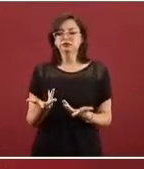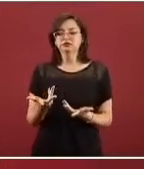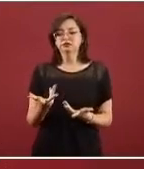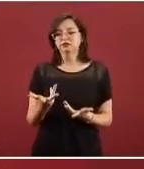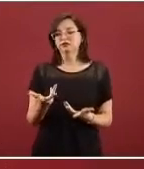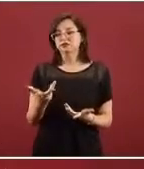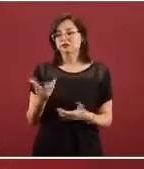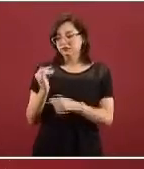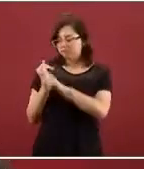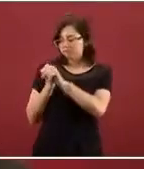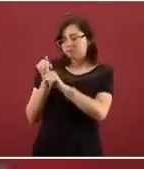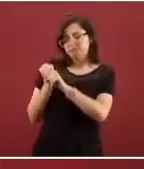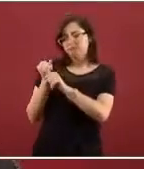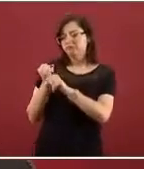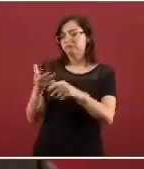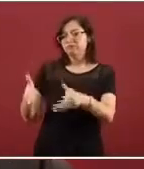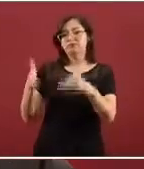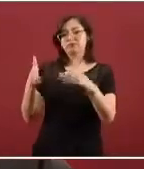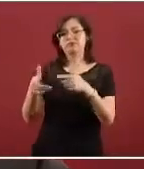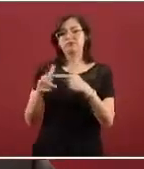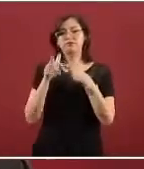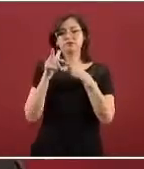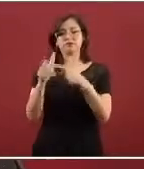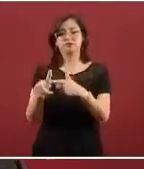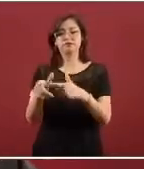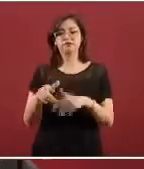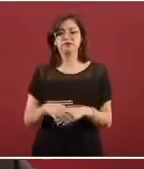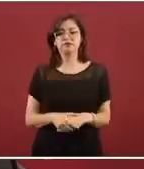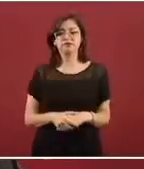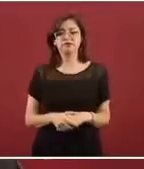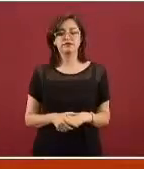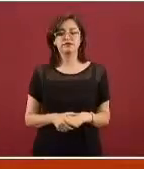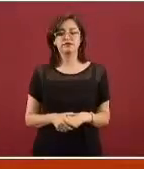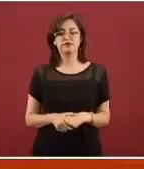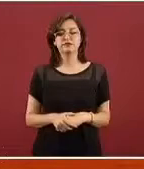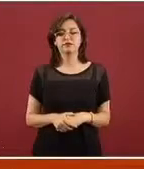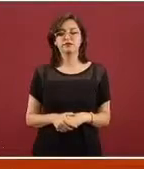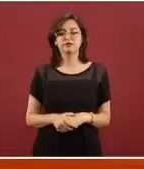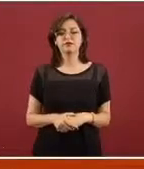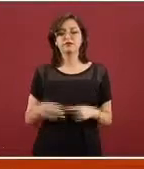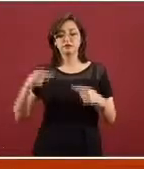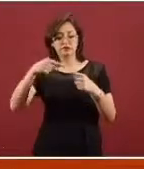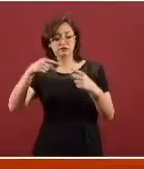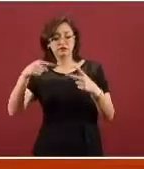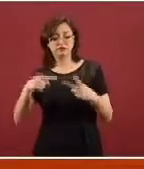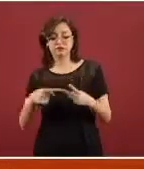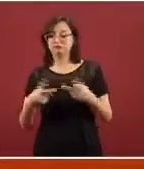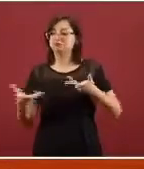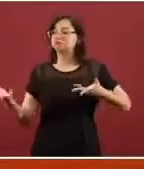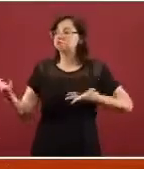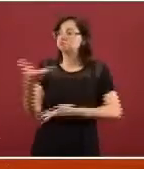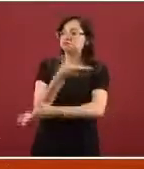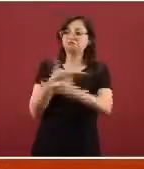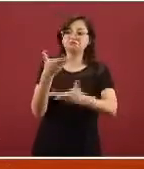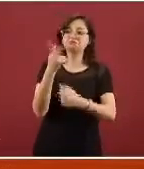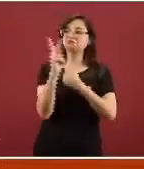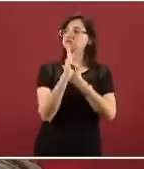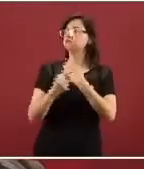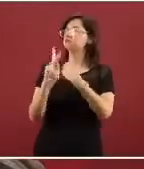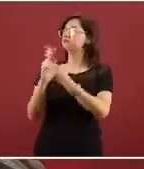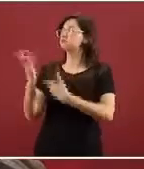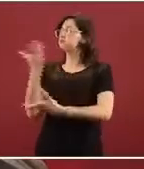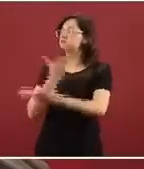virus. Bueno, eso ya les informará el sector salud cuáles son, pero esas dos cooperaciones las hemos tenido